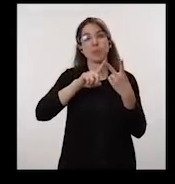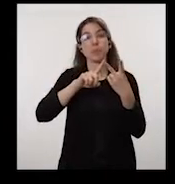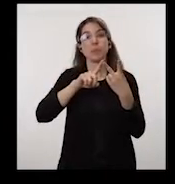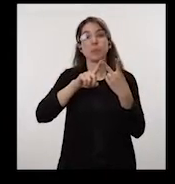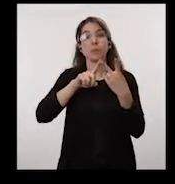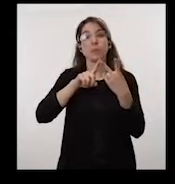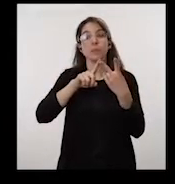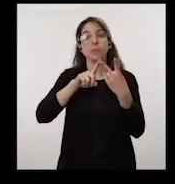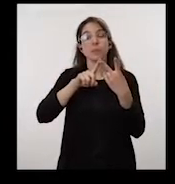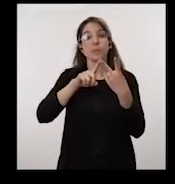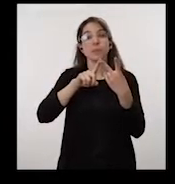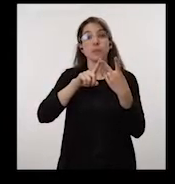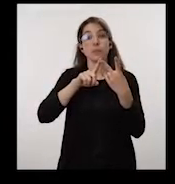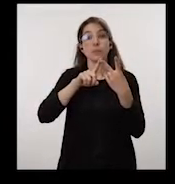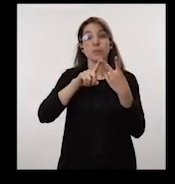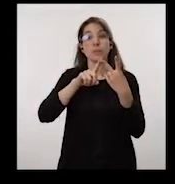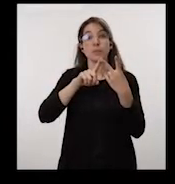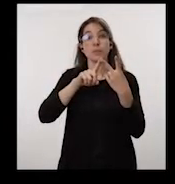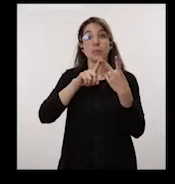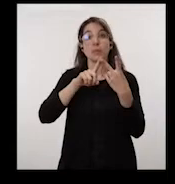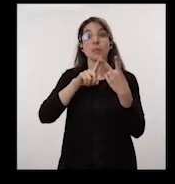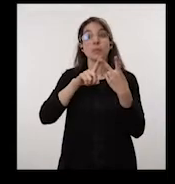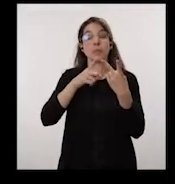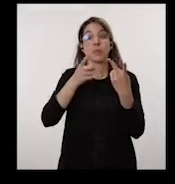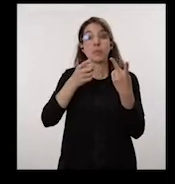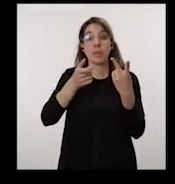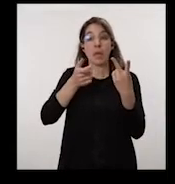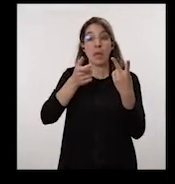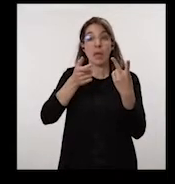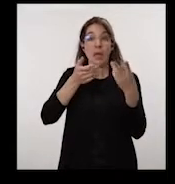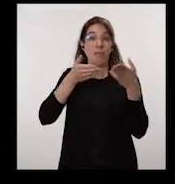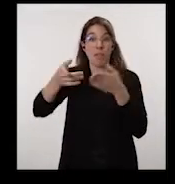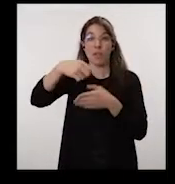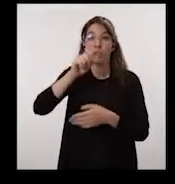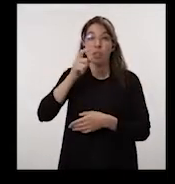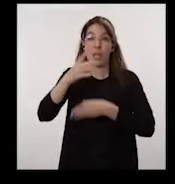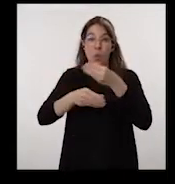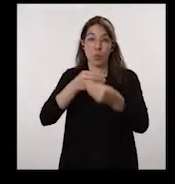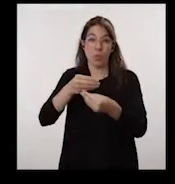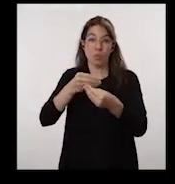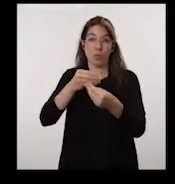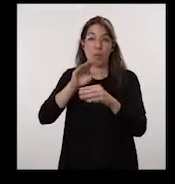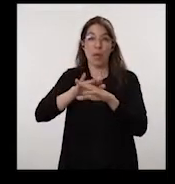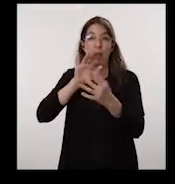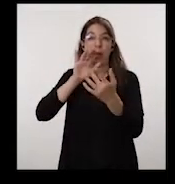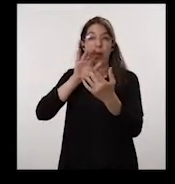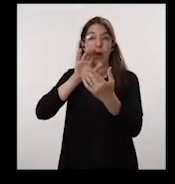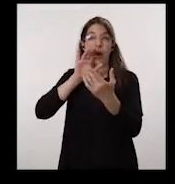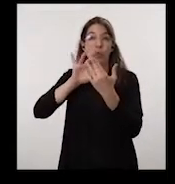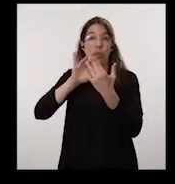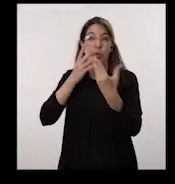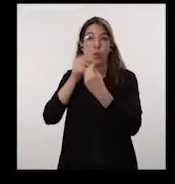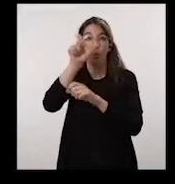la información dentro de lo que es el canal que utilizamos con los investigadores desde la oficina de proyectos